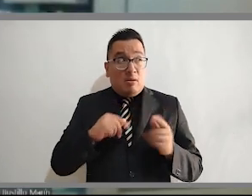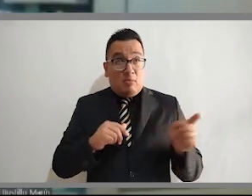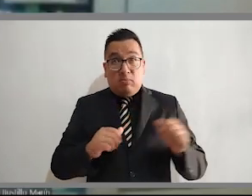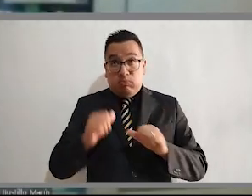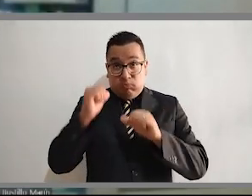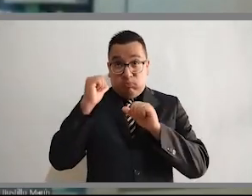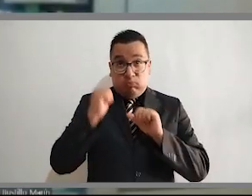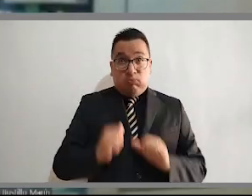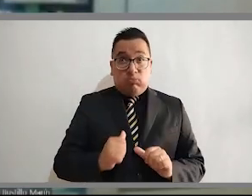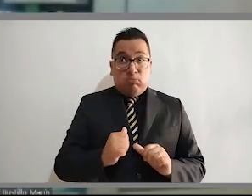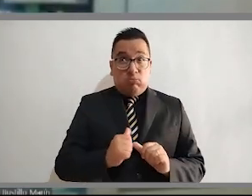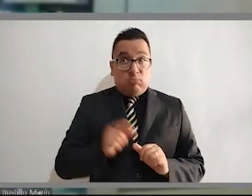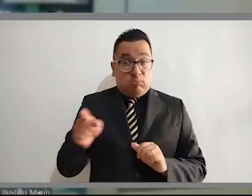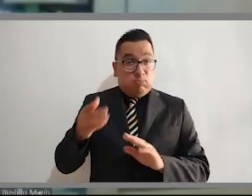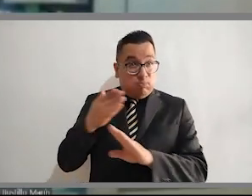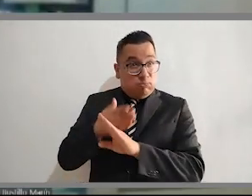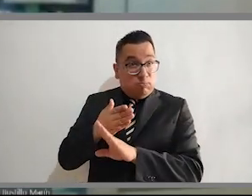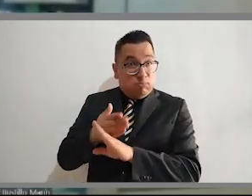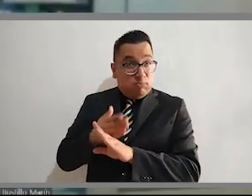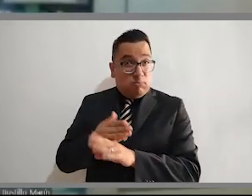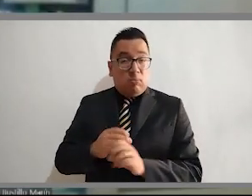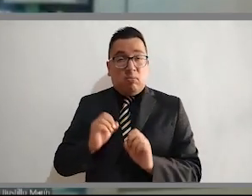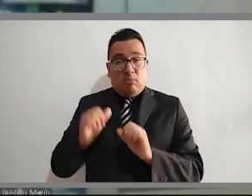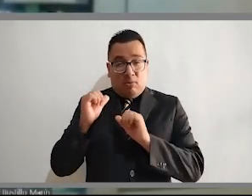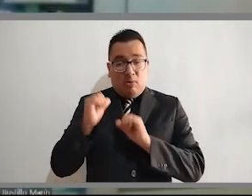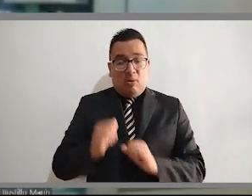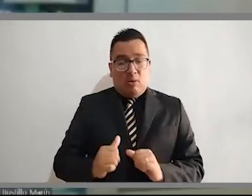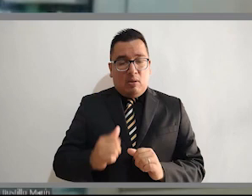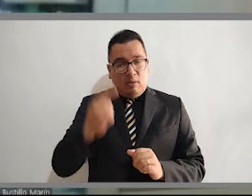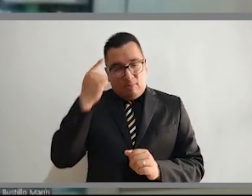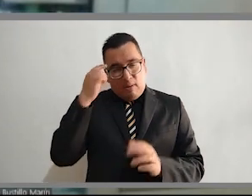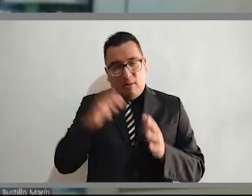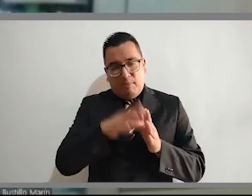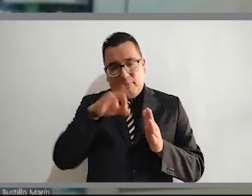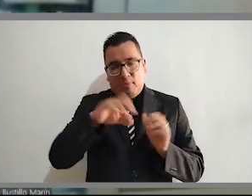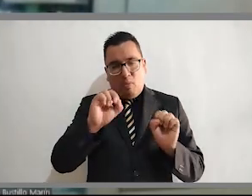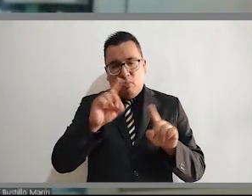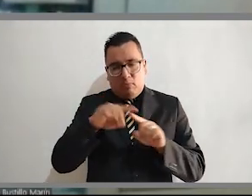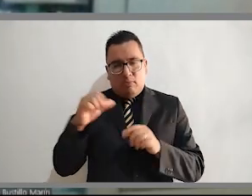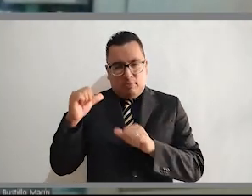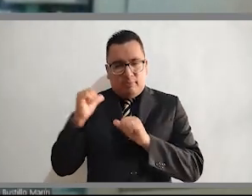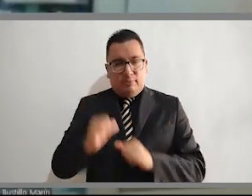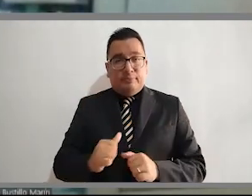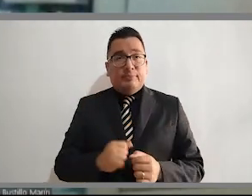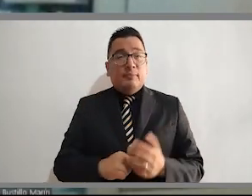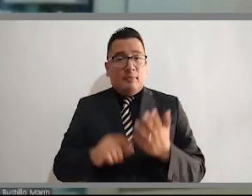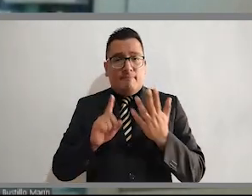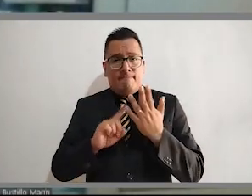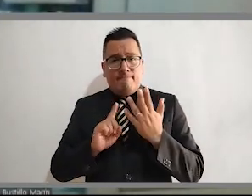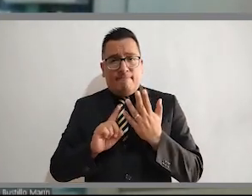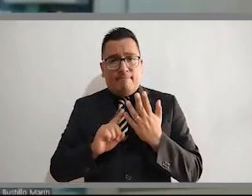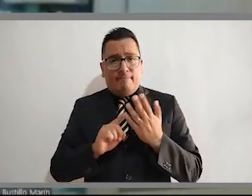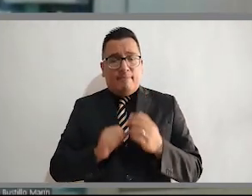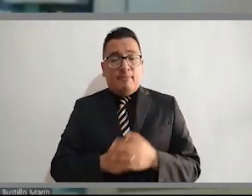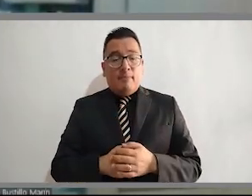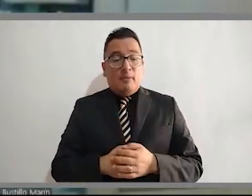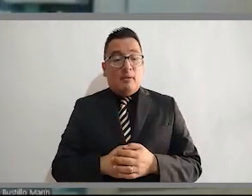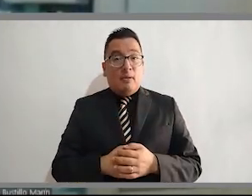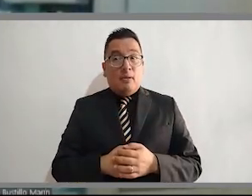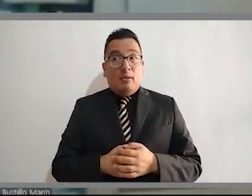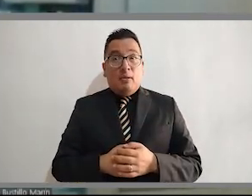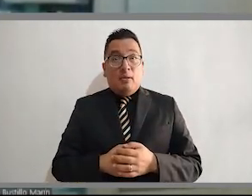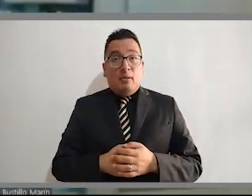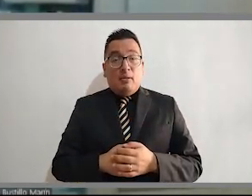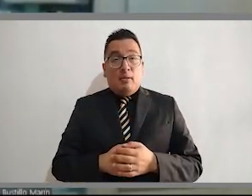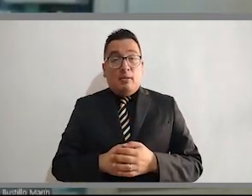alguna autoridad, ¿no? Alguna autoridad electoral o alguna otra autoridad, ¿no? Y 5, si quien se